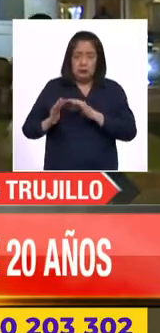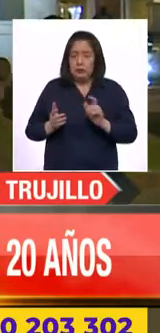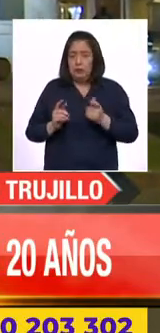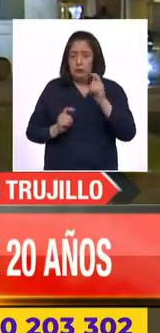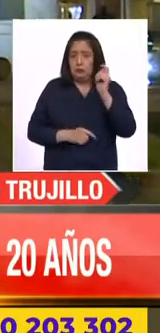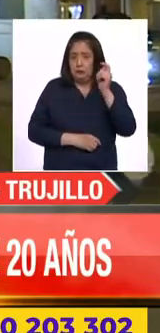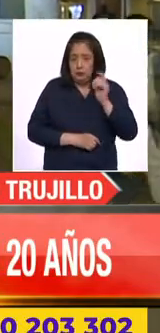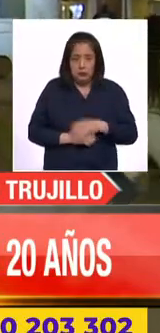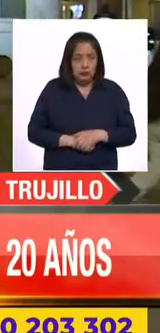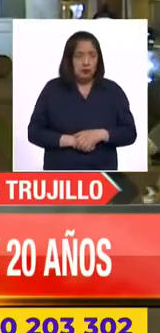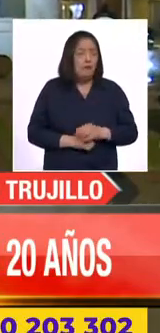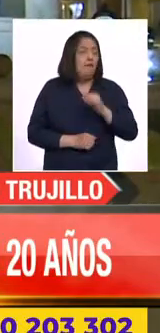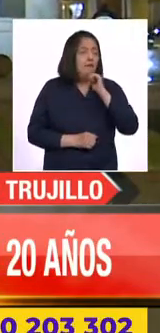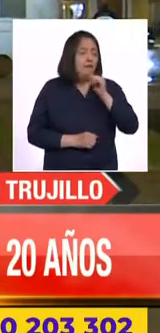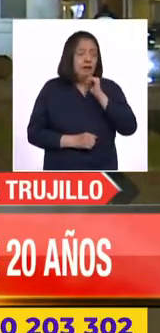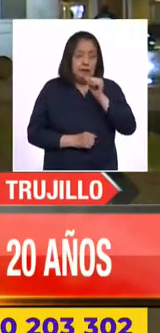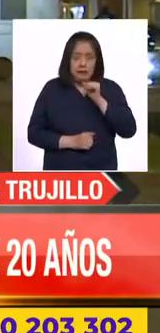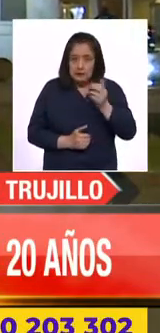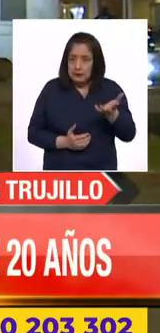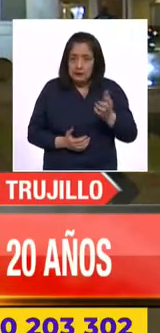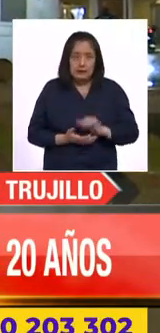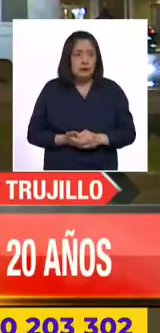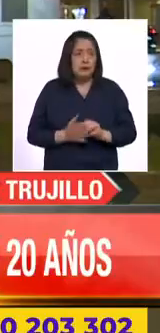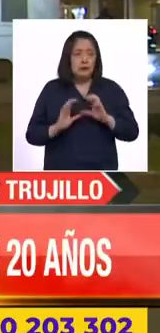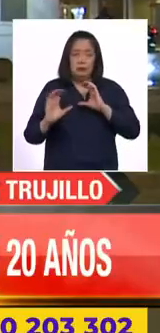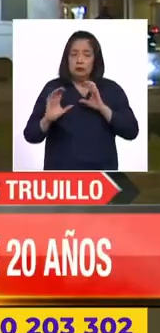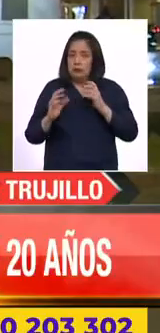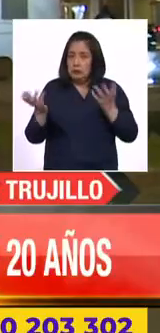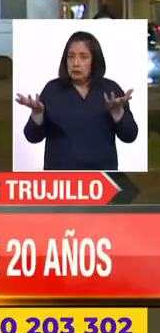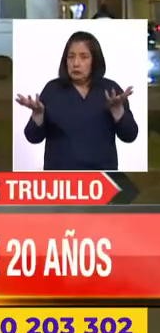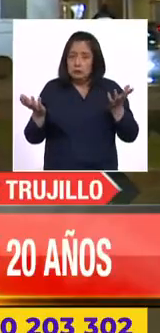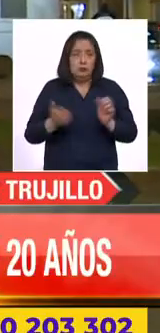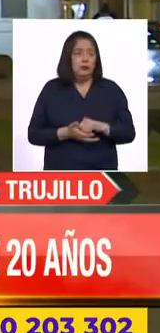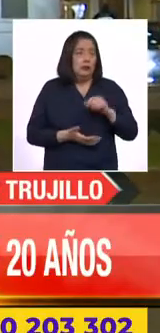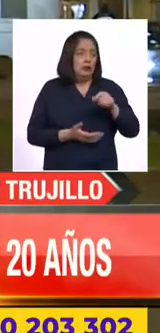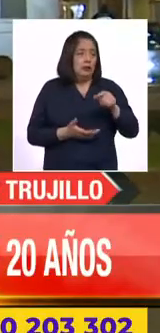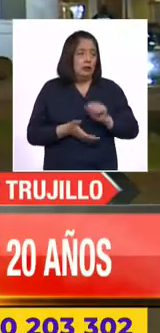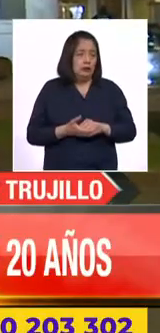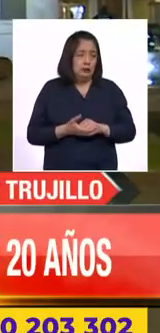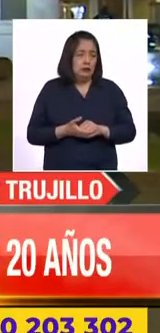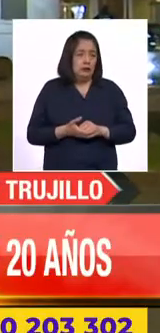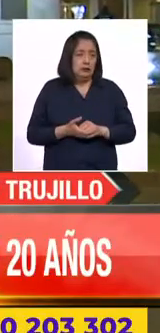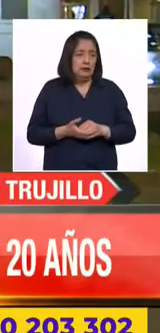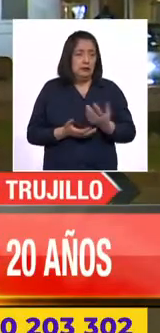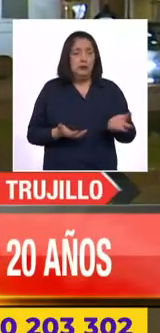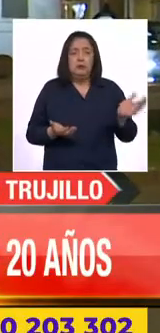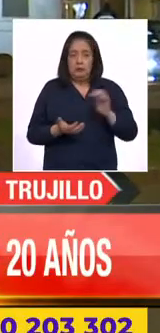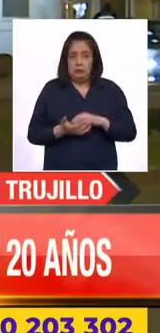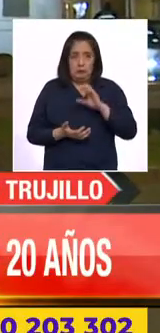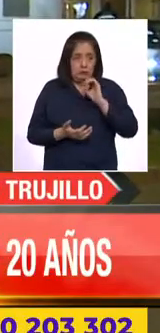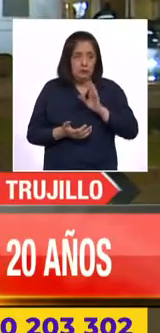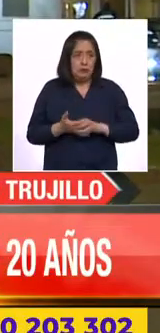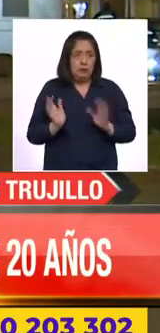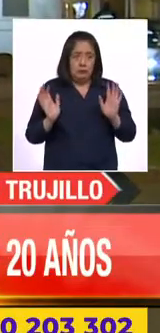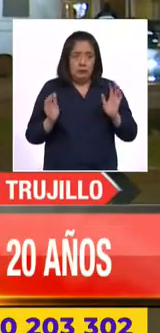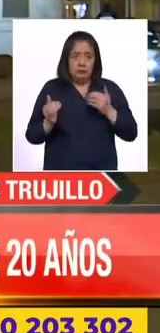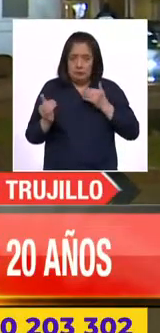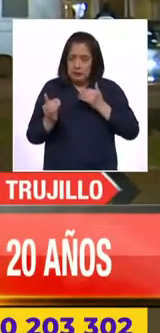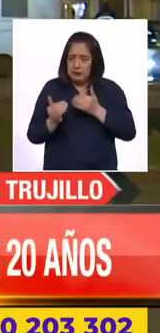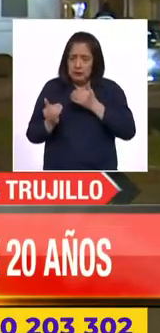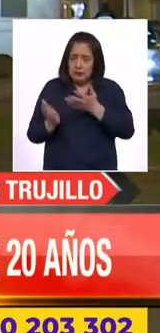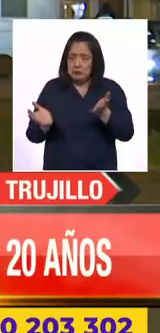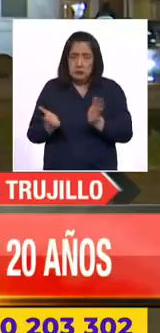Trujillo, carecemos de una falta de comunicación allá en nuestro distrito. Como vuelvo a repetir, siendo el más